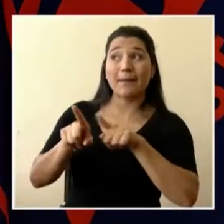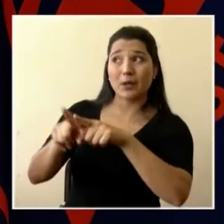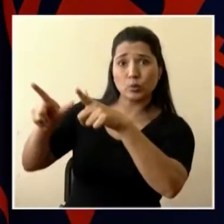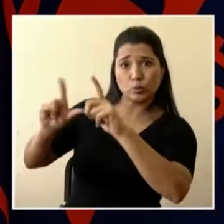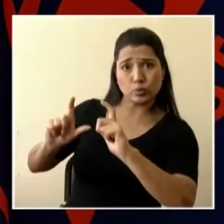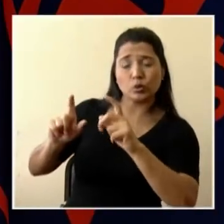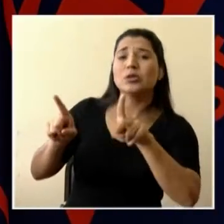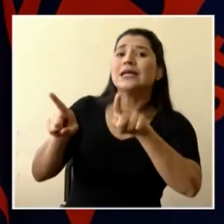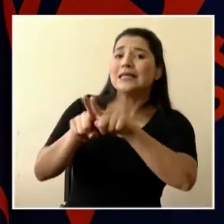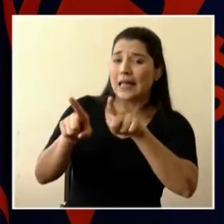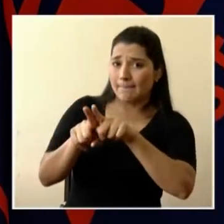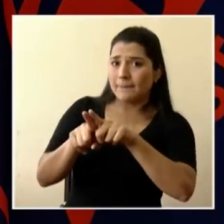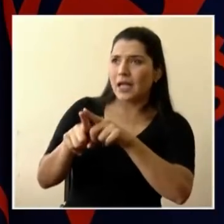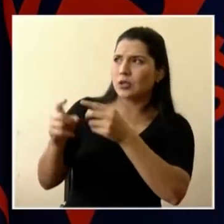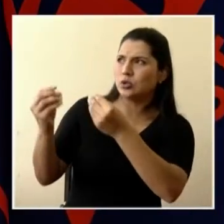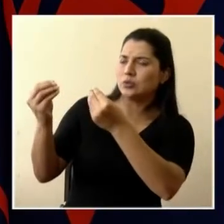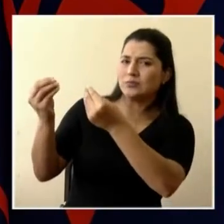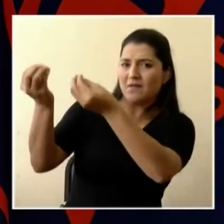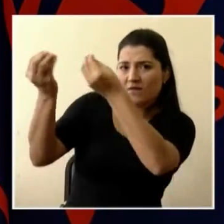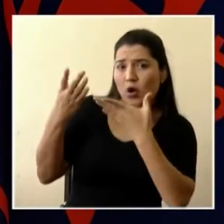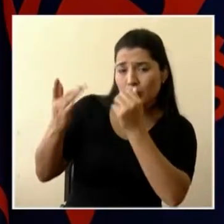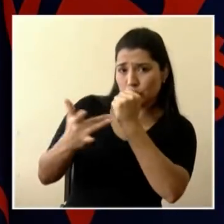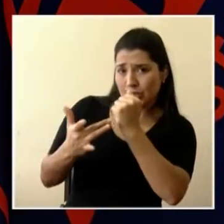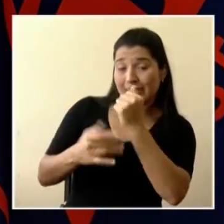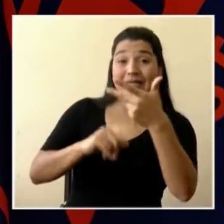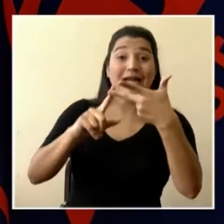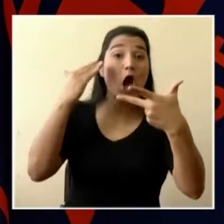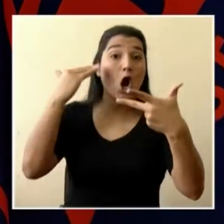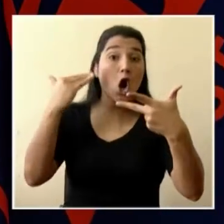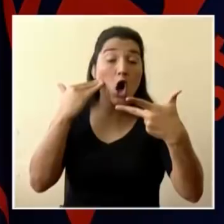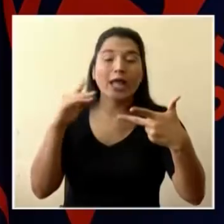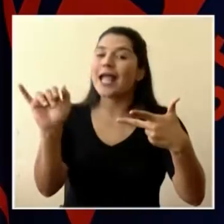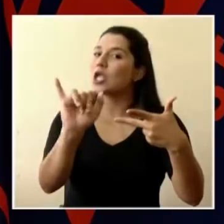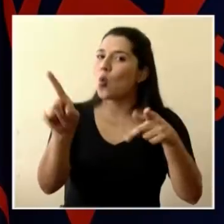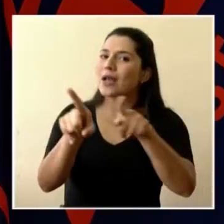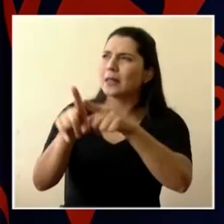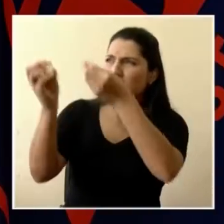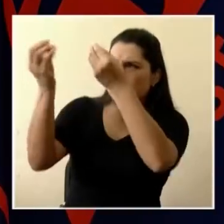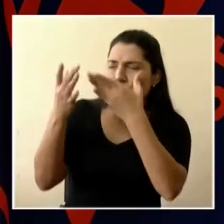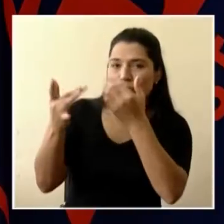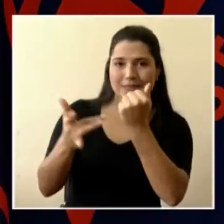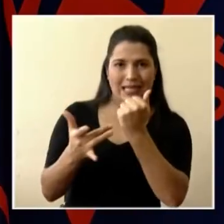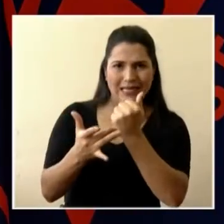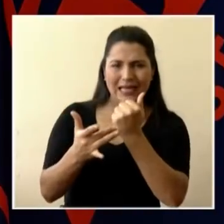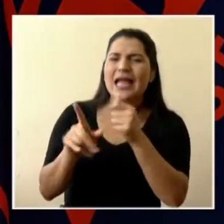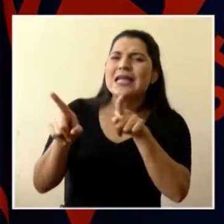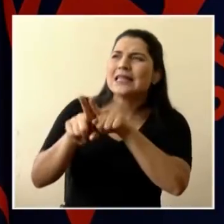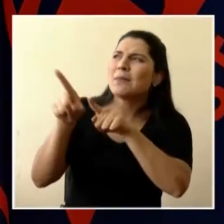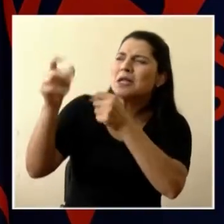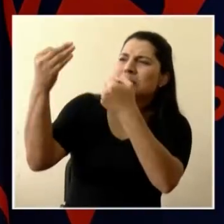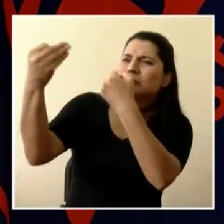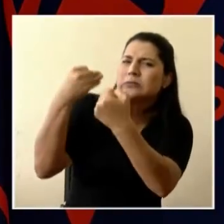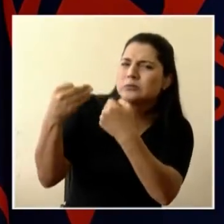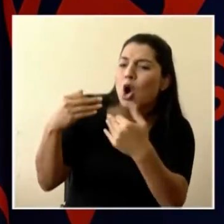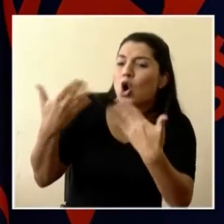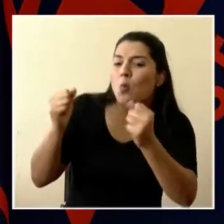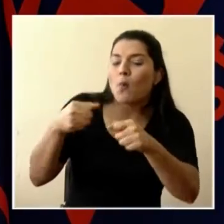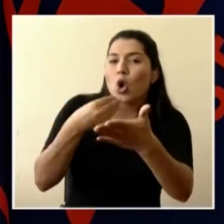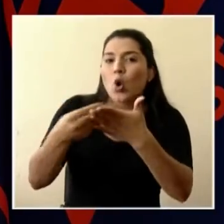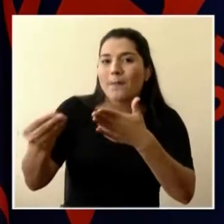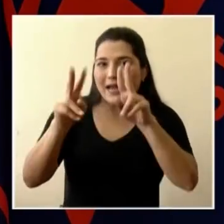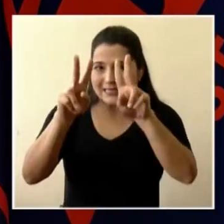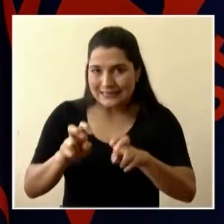con capacitación técnica, igual que la Embajada de Corea, que nos ha ayudado con capacitación técnica y con una guía acerca de dónde conseguir pruebas